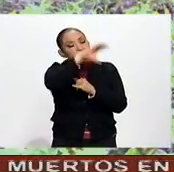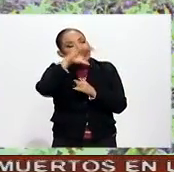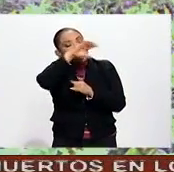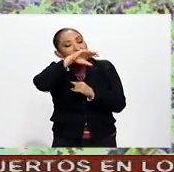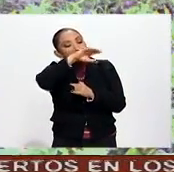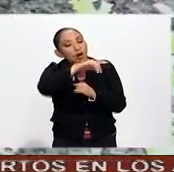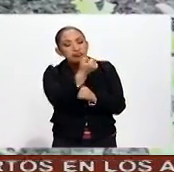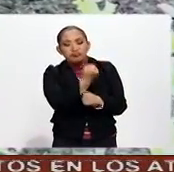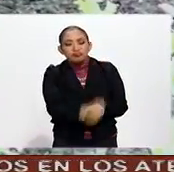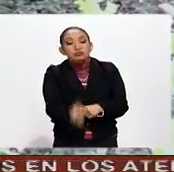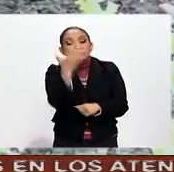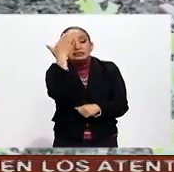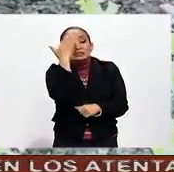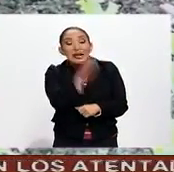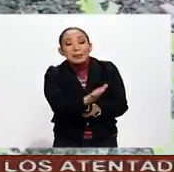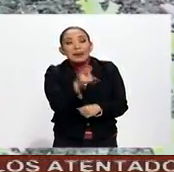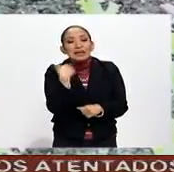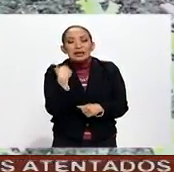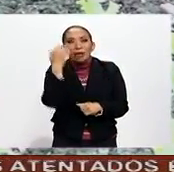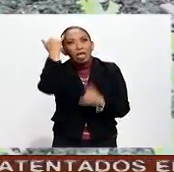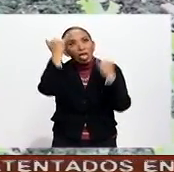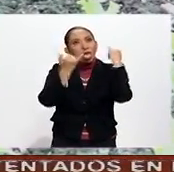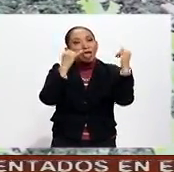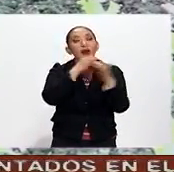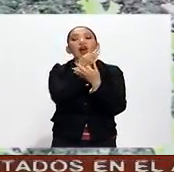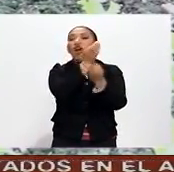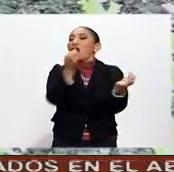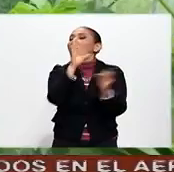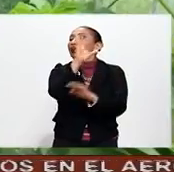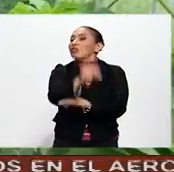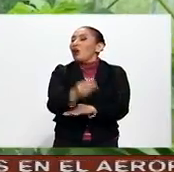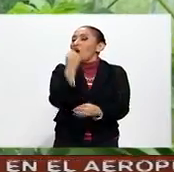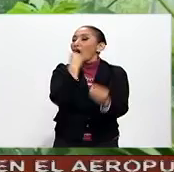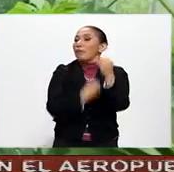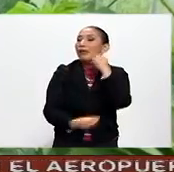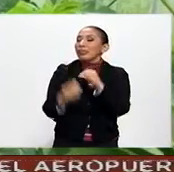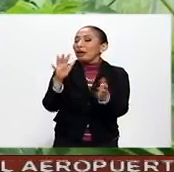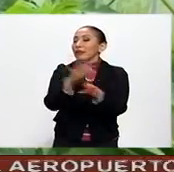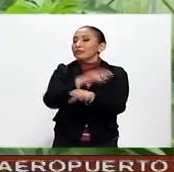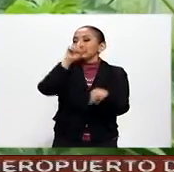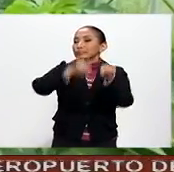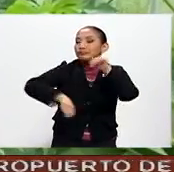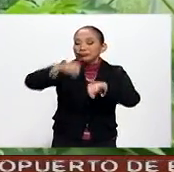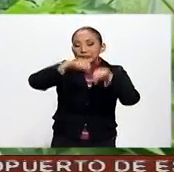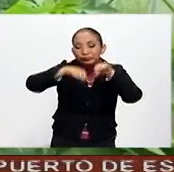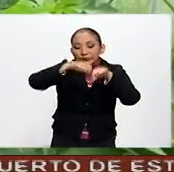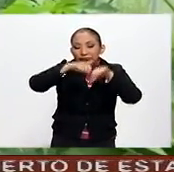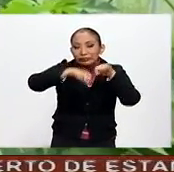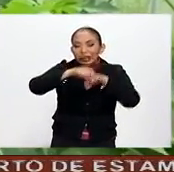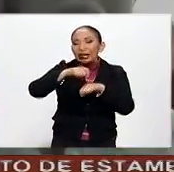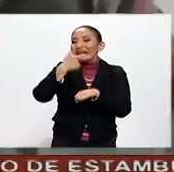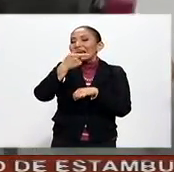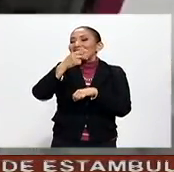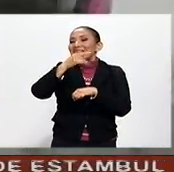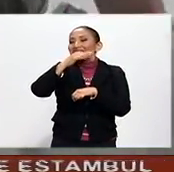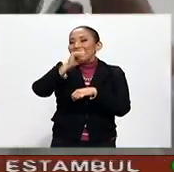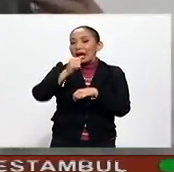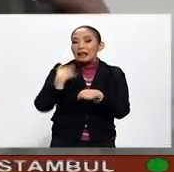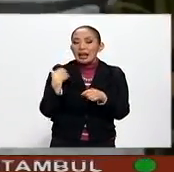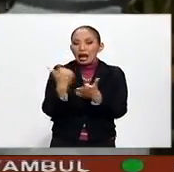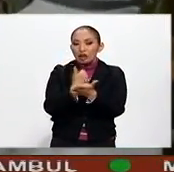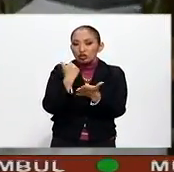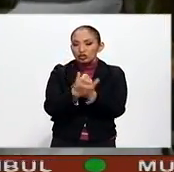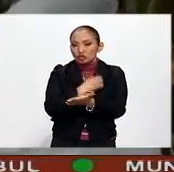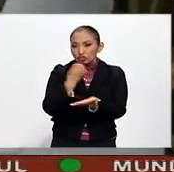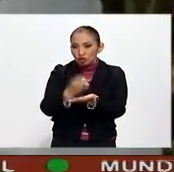científicos competentes y abandonar su campaña contra los organismos modificados genéticamente, en particular el arroz